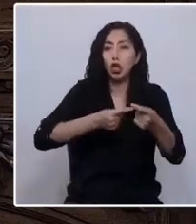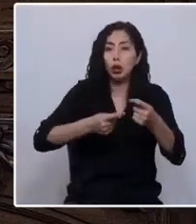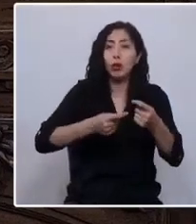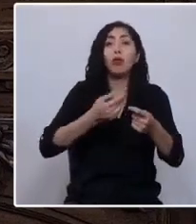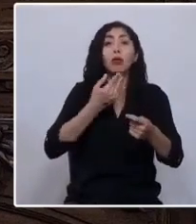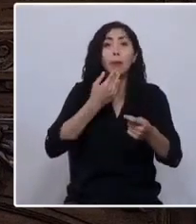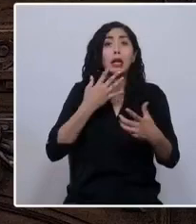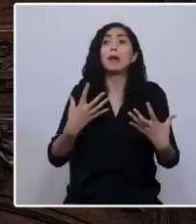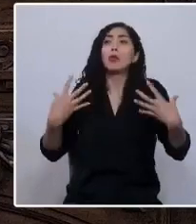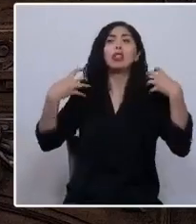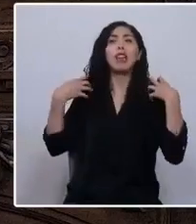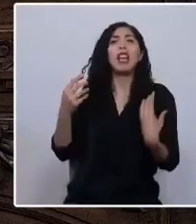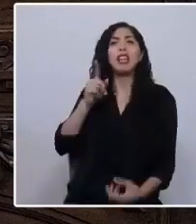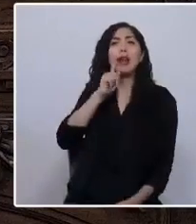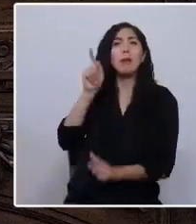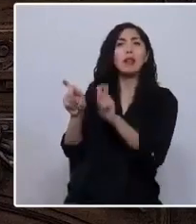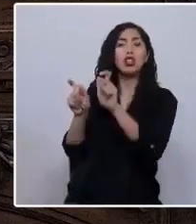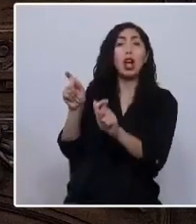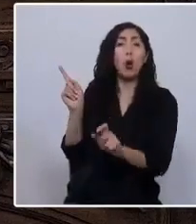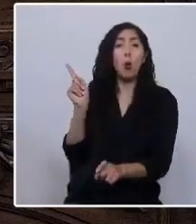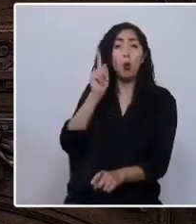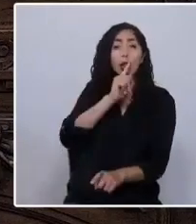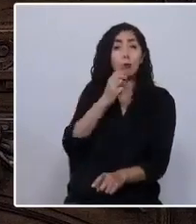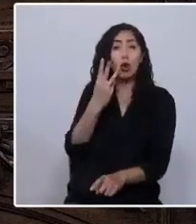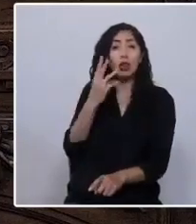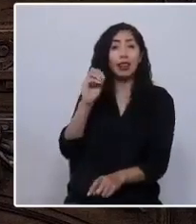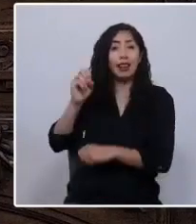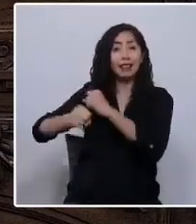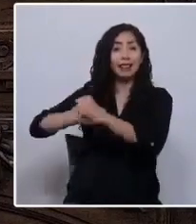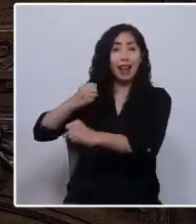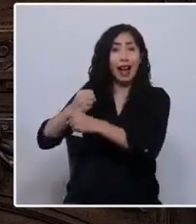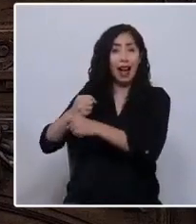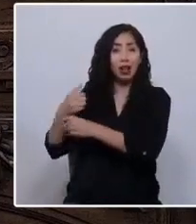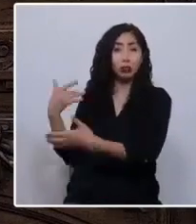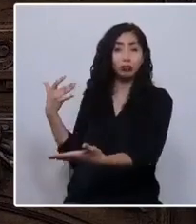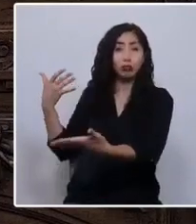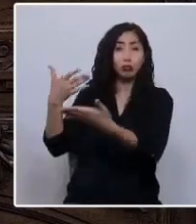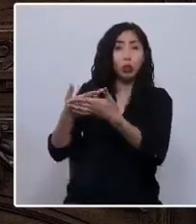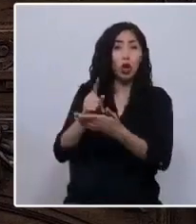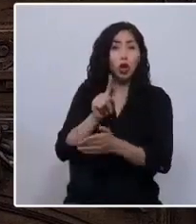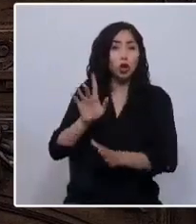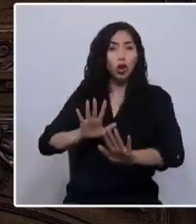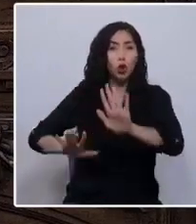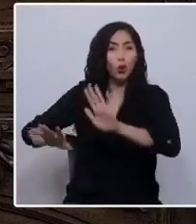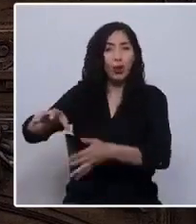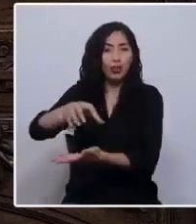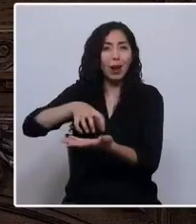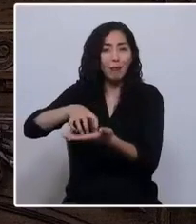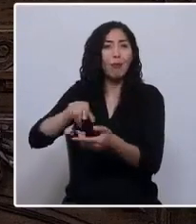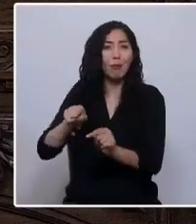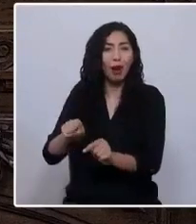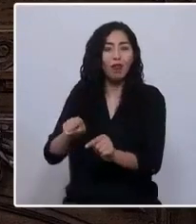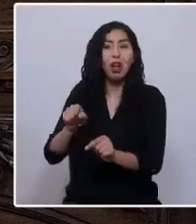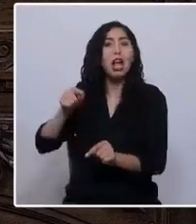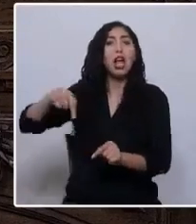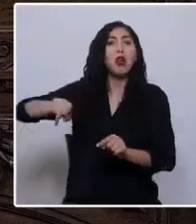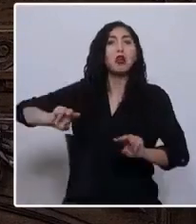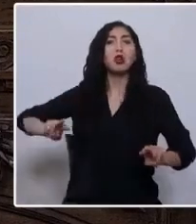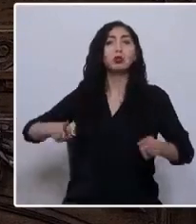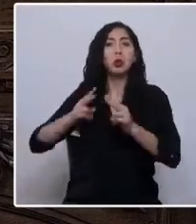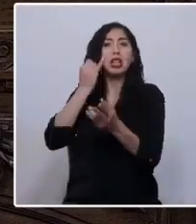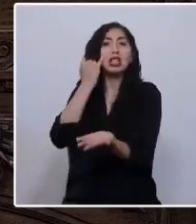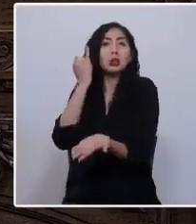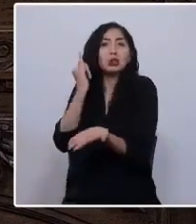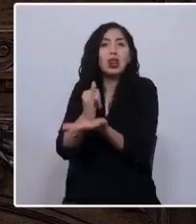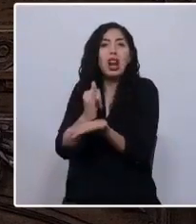últimos 30 años incumpliendo su mandato de proteger al pueblo y a este país construyeron una institucionalidad hecha